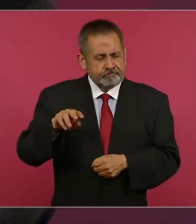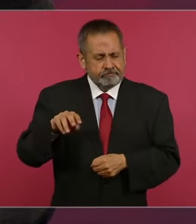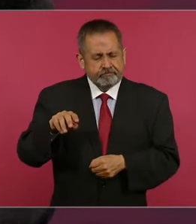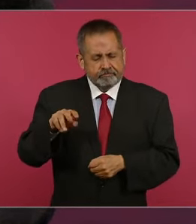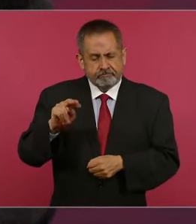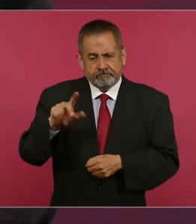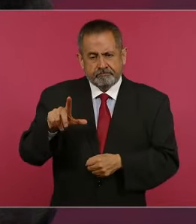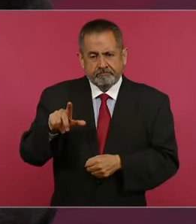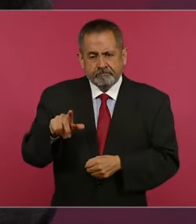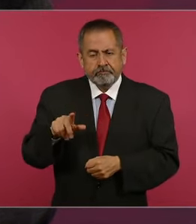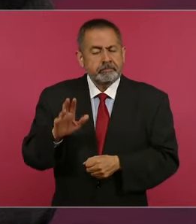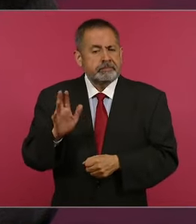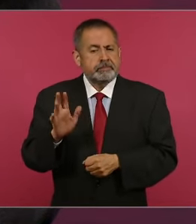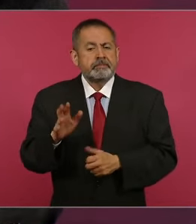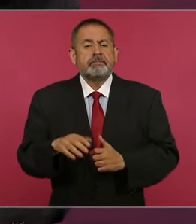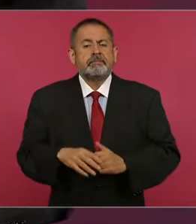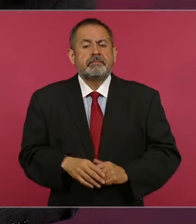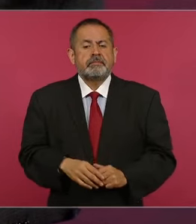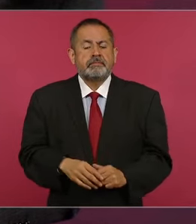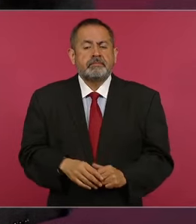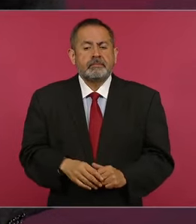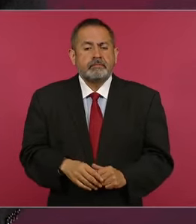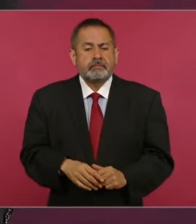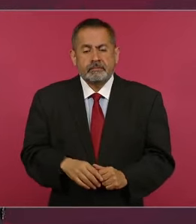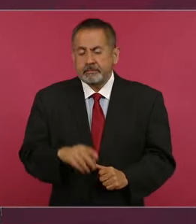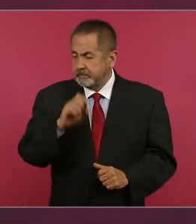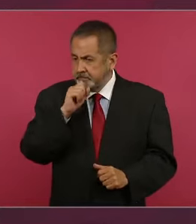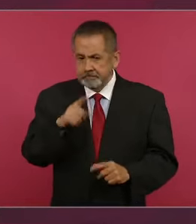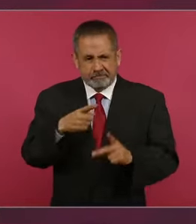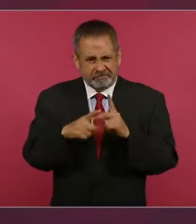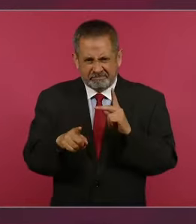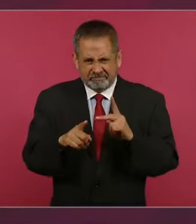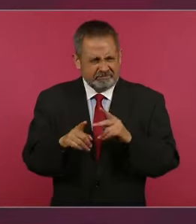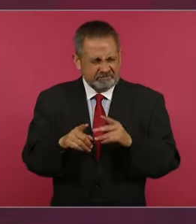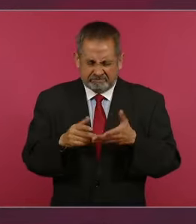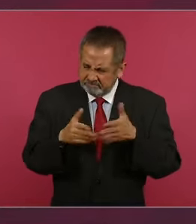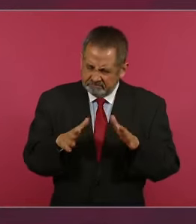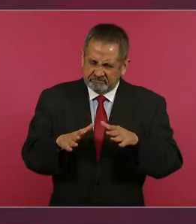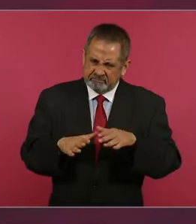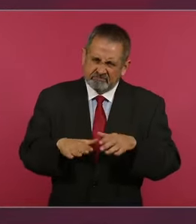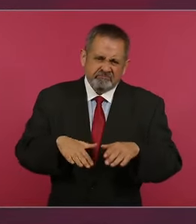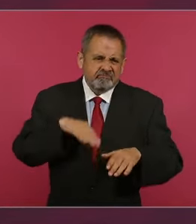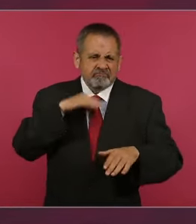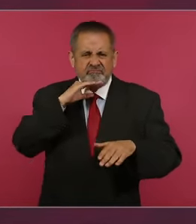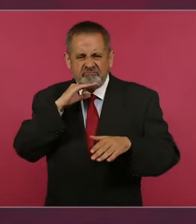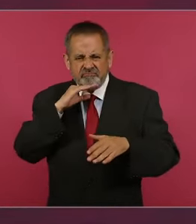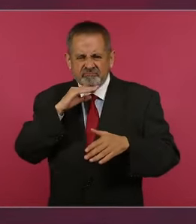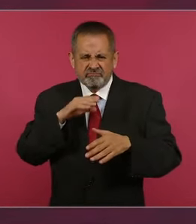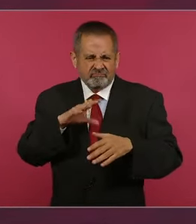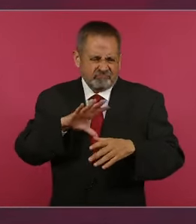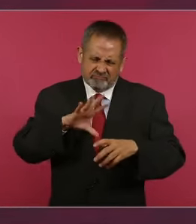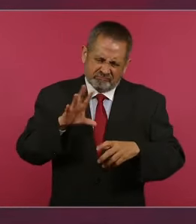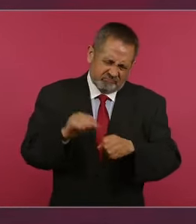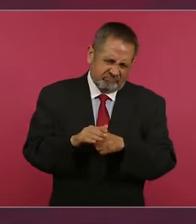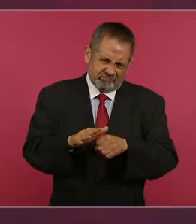a entrar ya a funcionar a toda su capacidad el